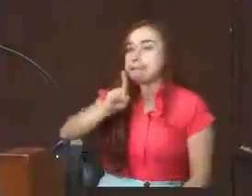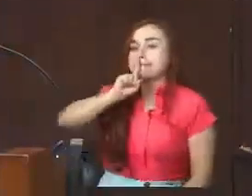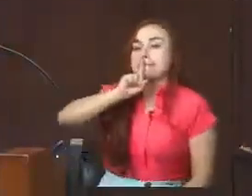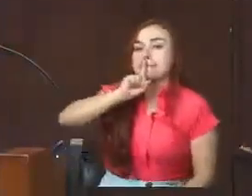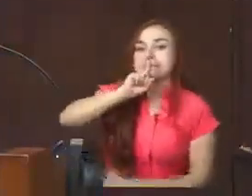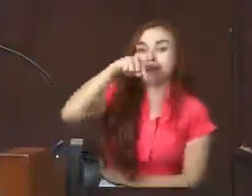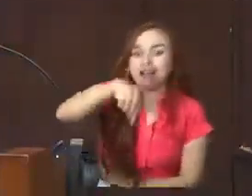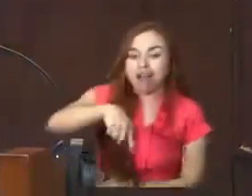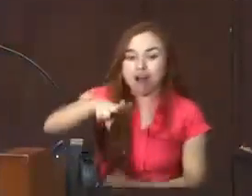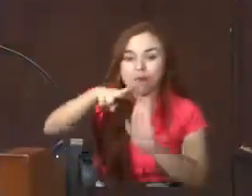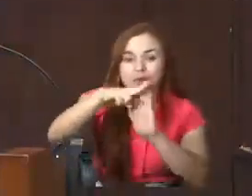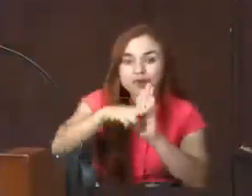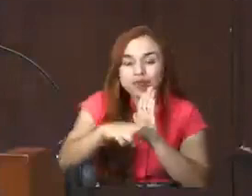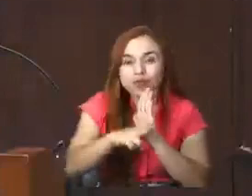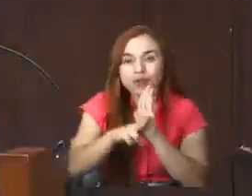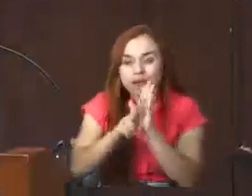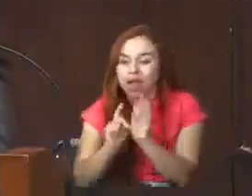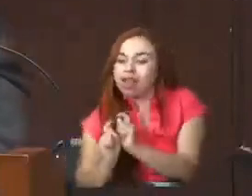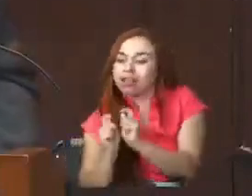norma.